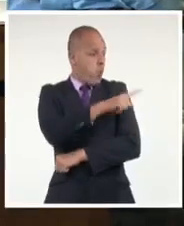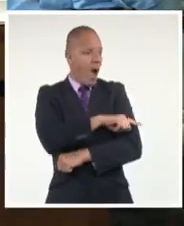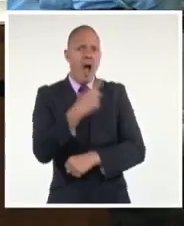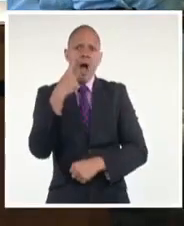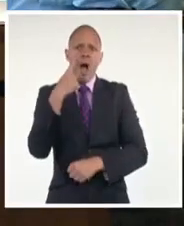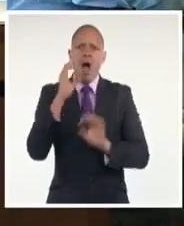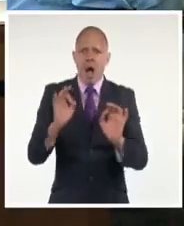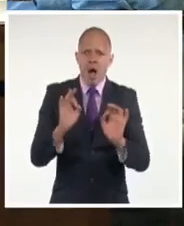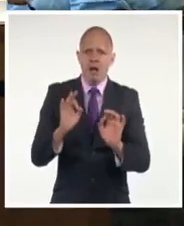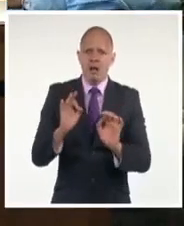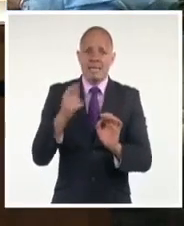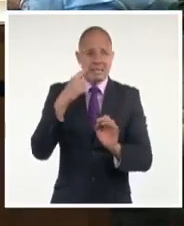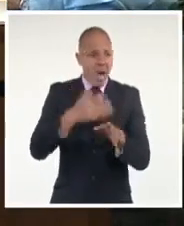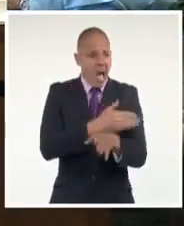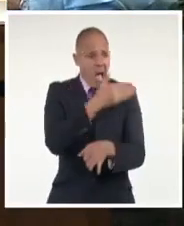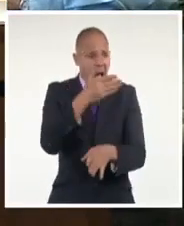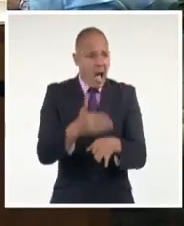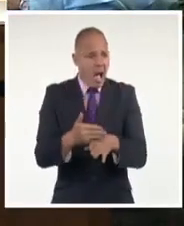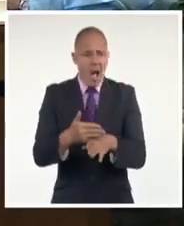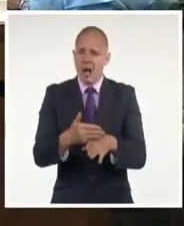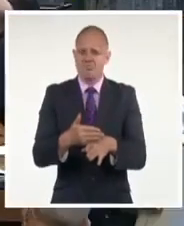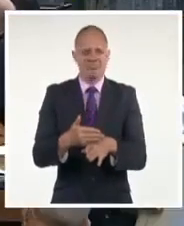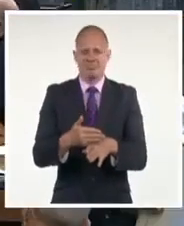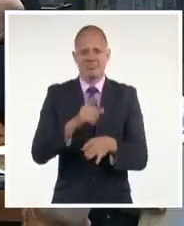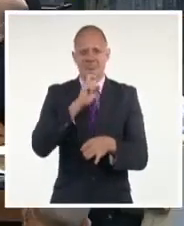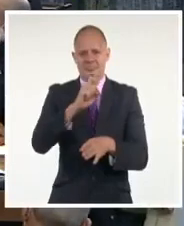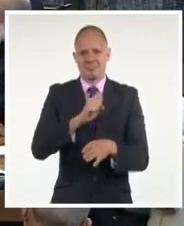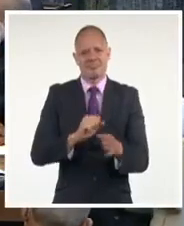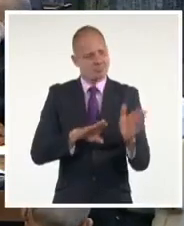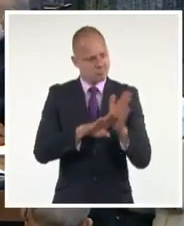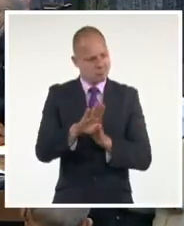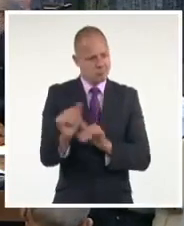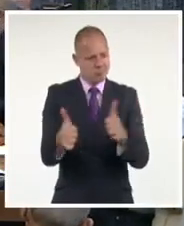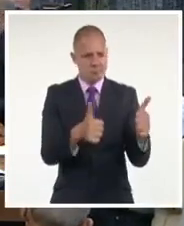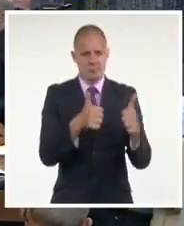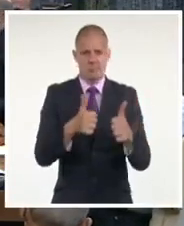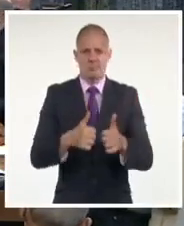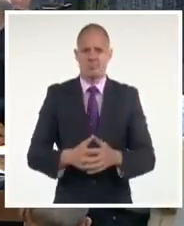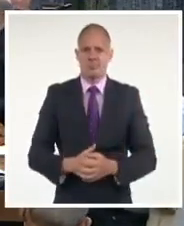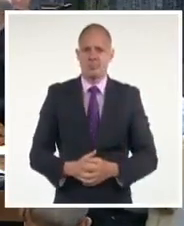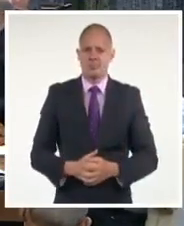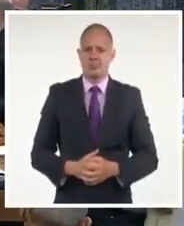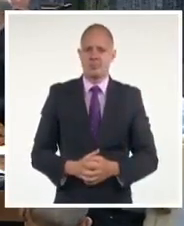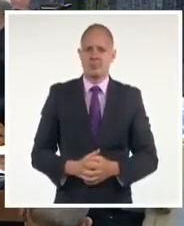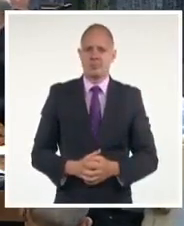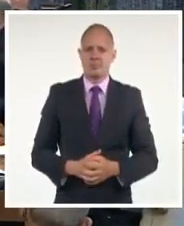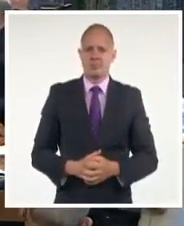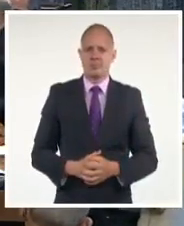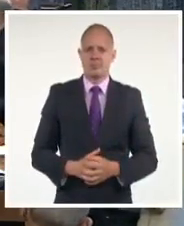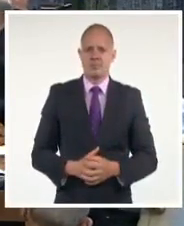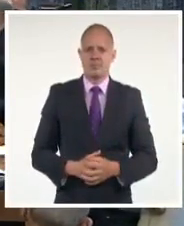esta operación comunicacional contra la isla. Jennifer Subizarreta Arias, Sistema Informativo de la Televisión Cubana.